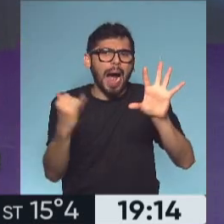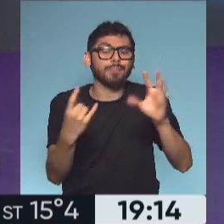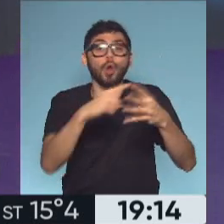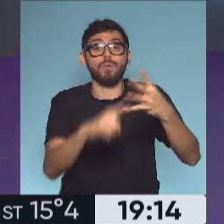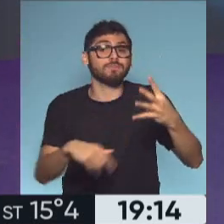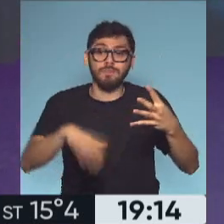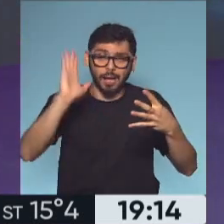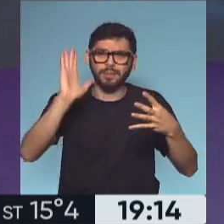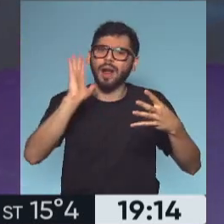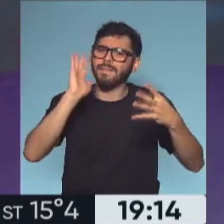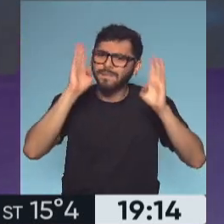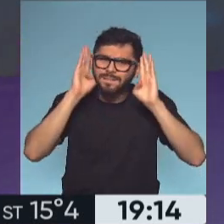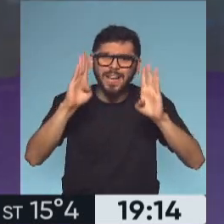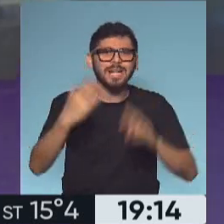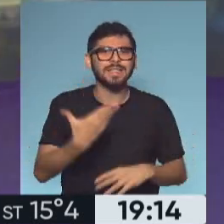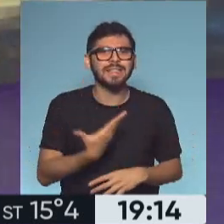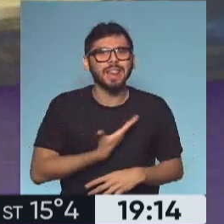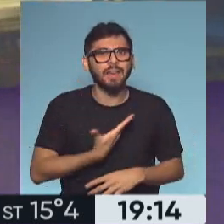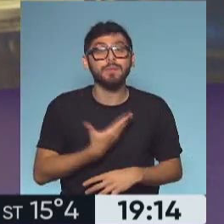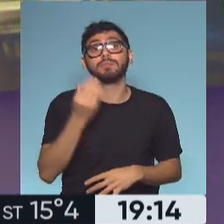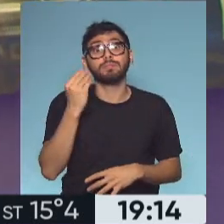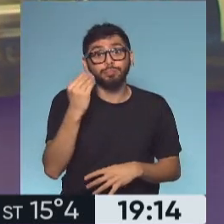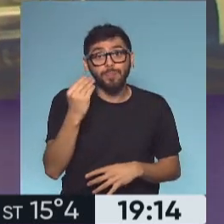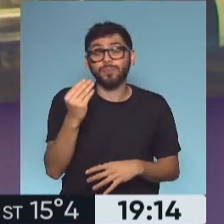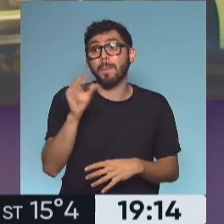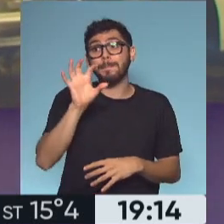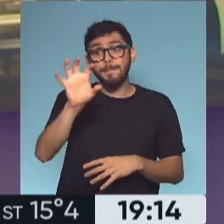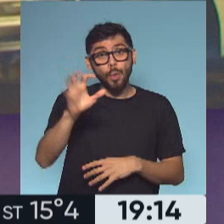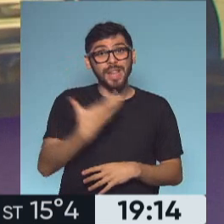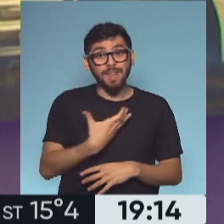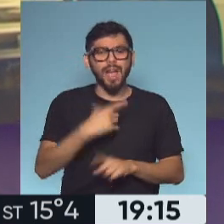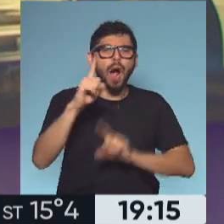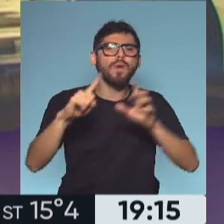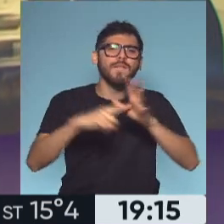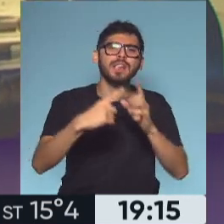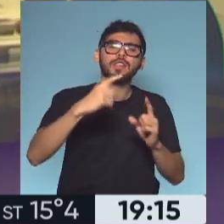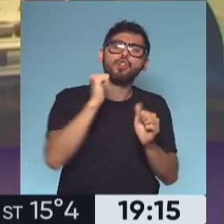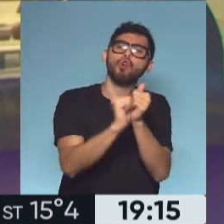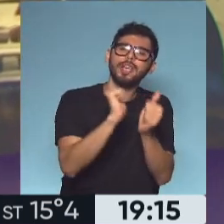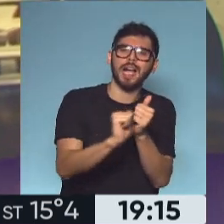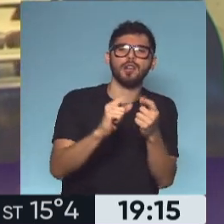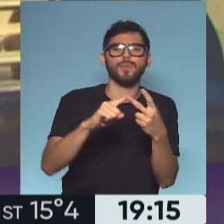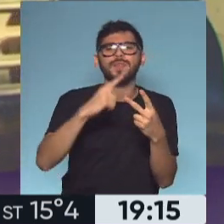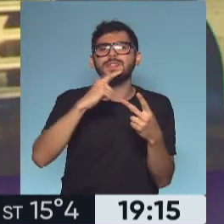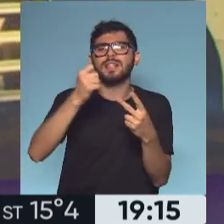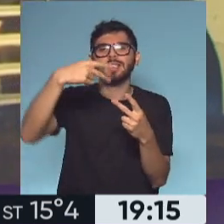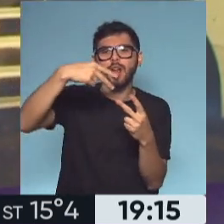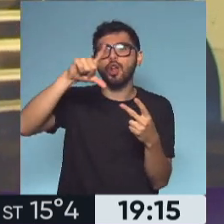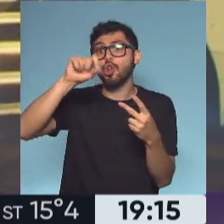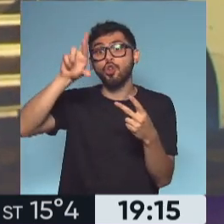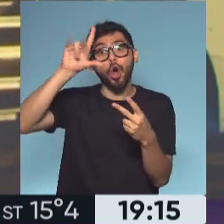vamos a quedar en Santa Fe, justamente porque parte de la provincia de Santa Fe, de Rosario, San Lorenzo, están incluidas en la zona